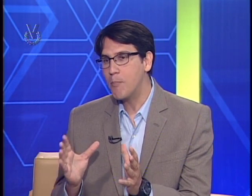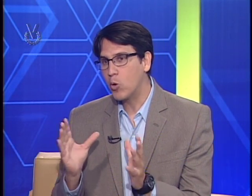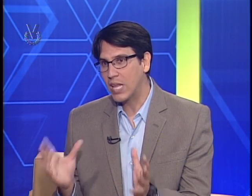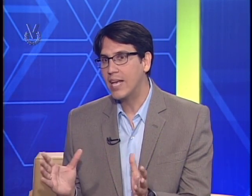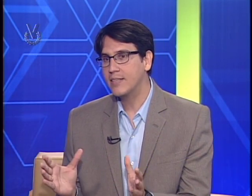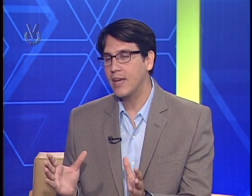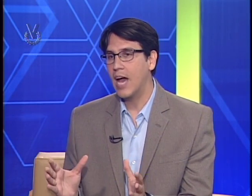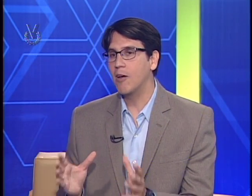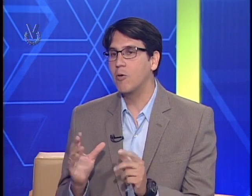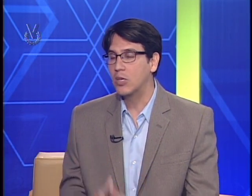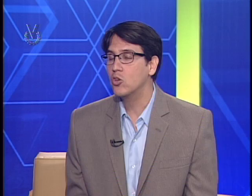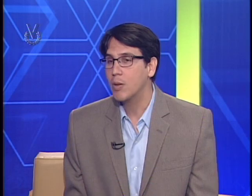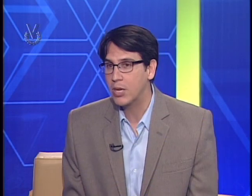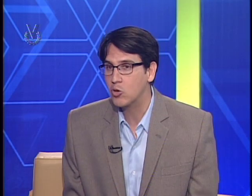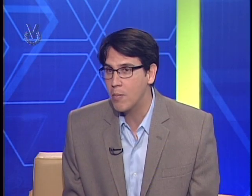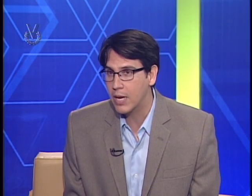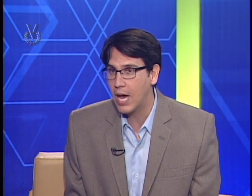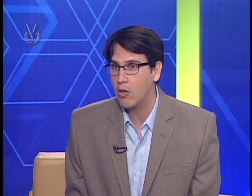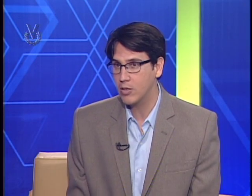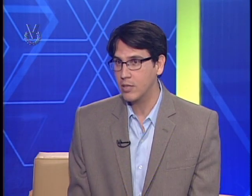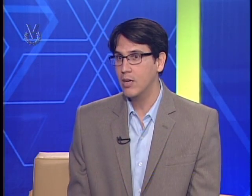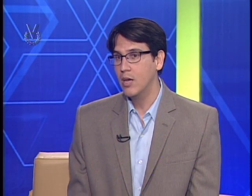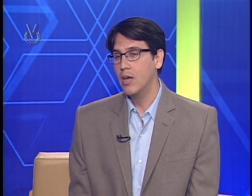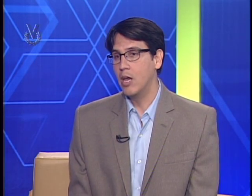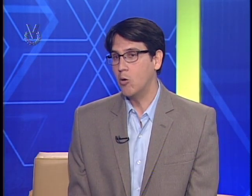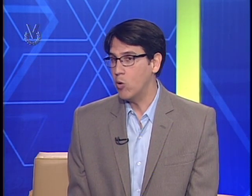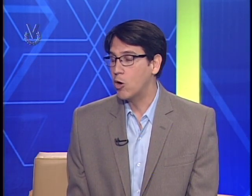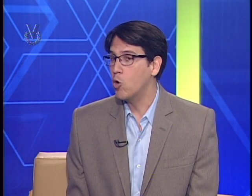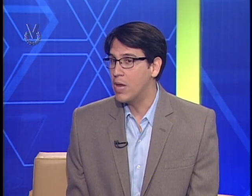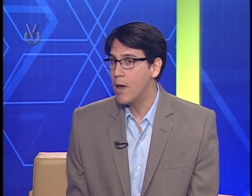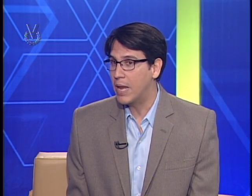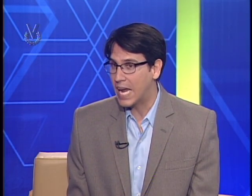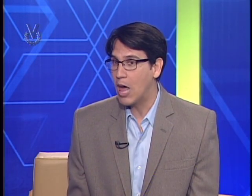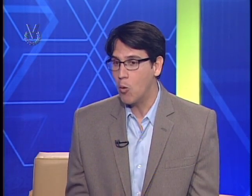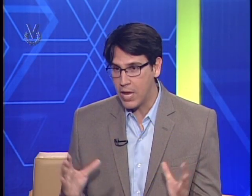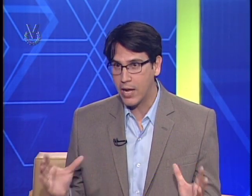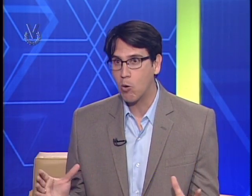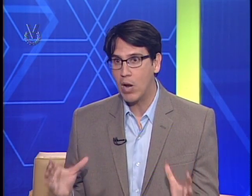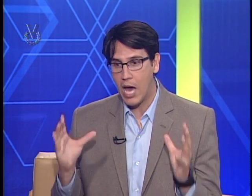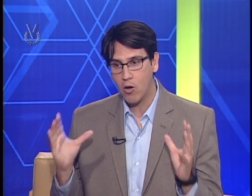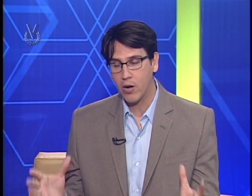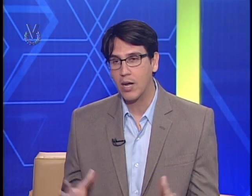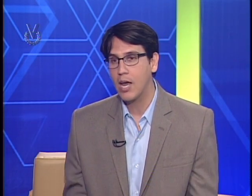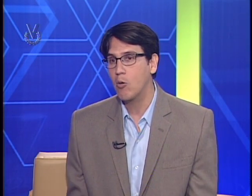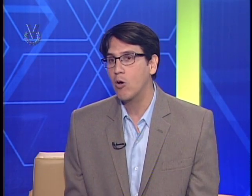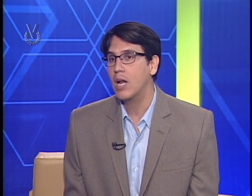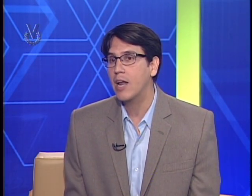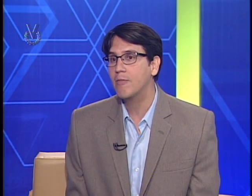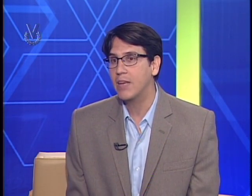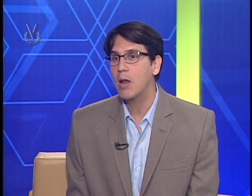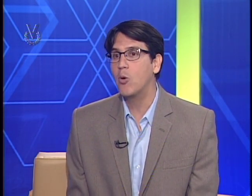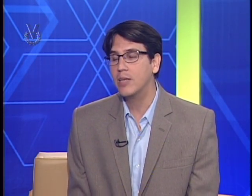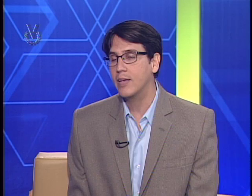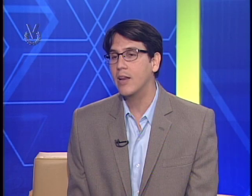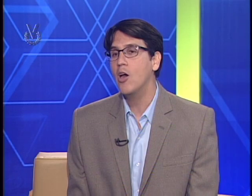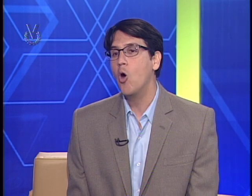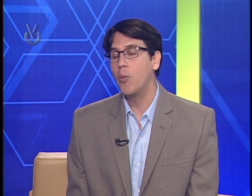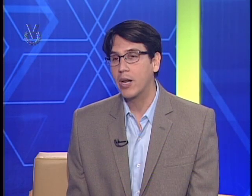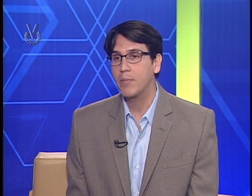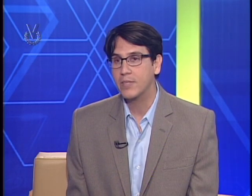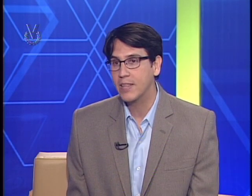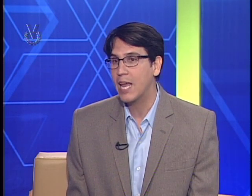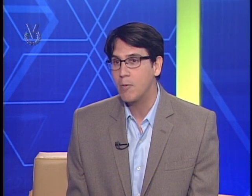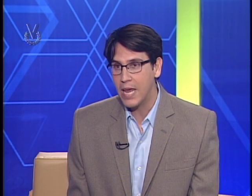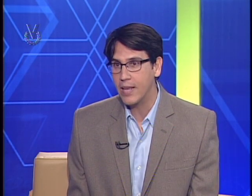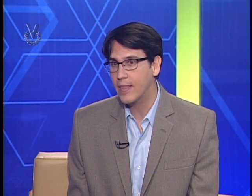darle la importancia a la formación de precios de mercado, es decir, una economía de mercado bien regulada, con reglas de juego claras, al final puede ser o